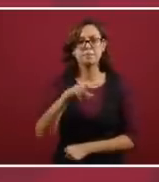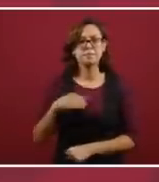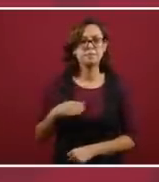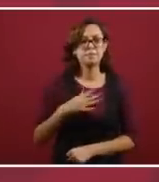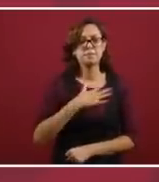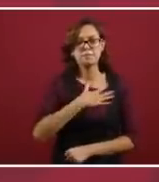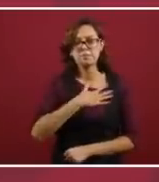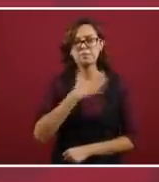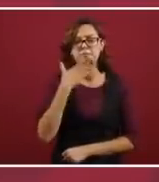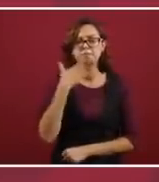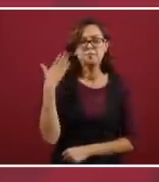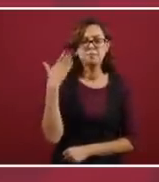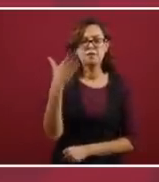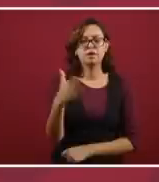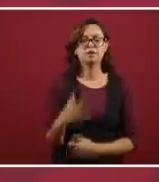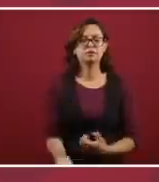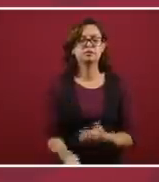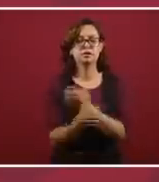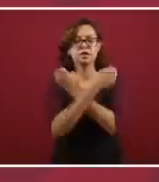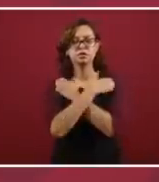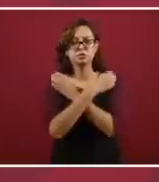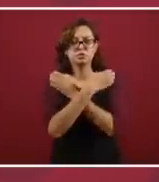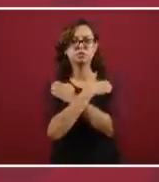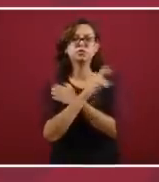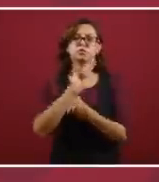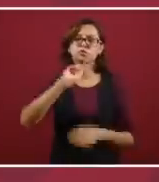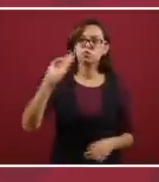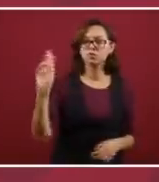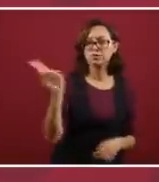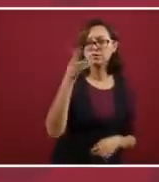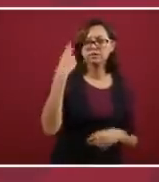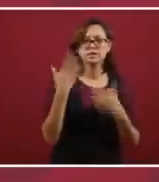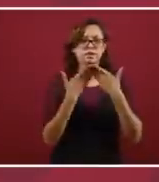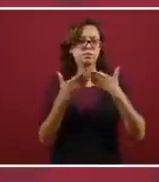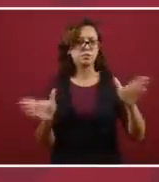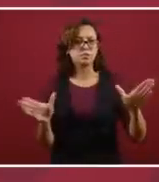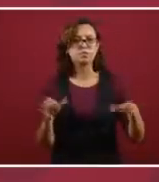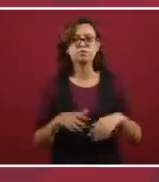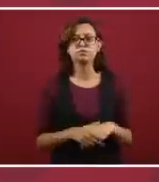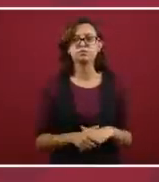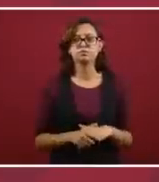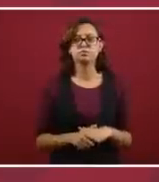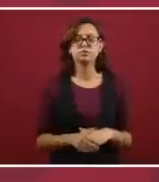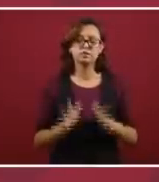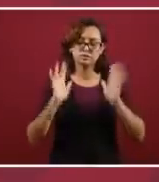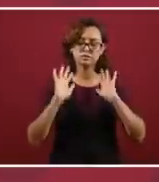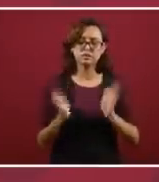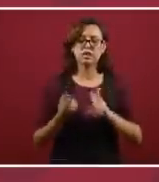la educación, las universidades públicas que ya se están